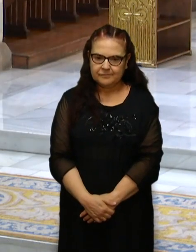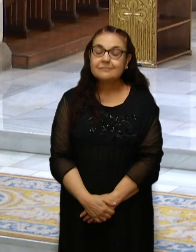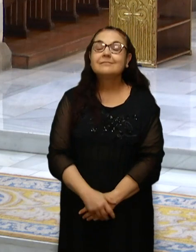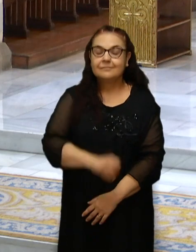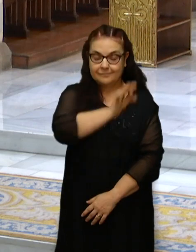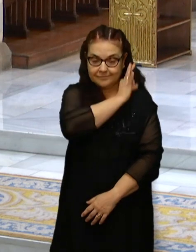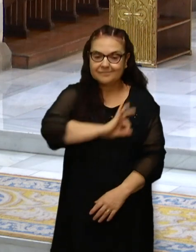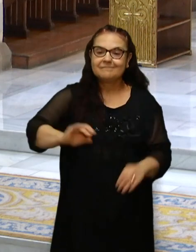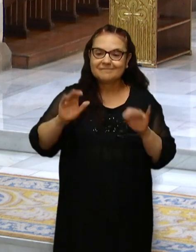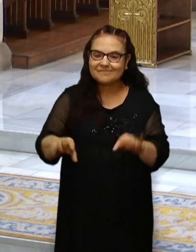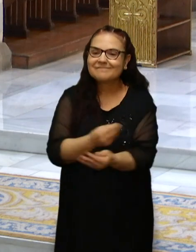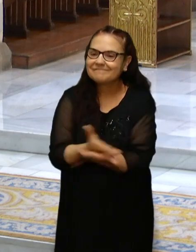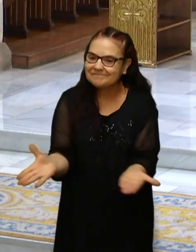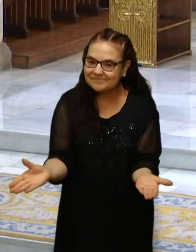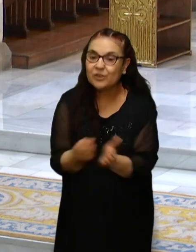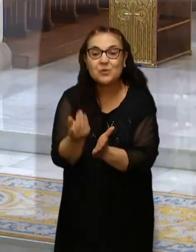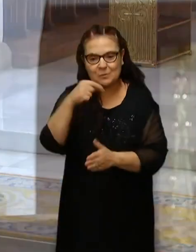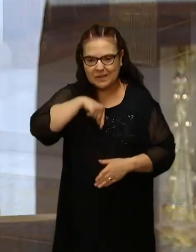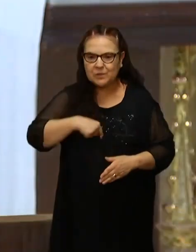El Señor esté con vosotros.